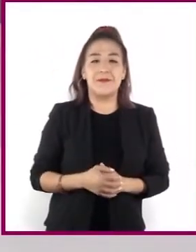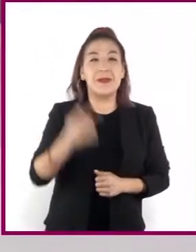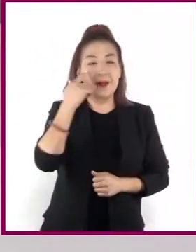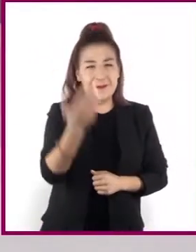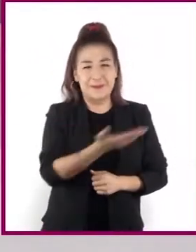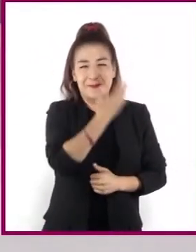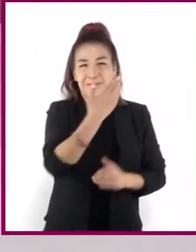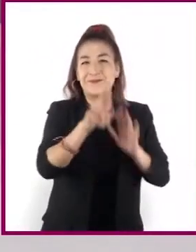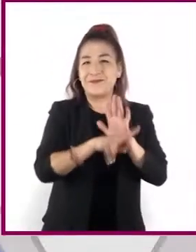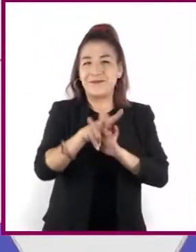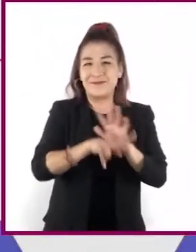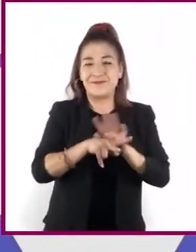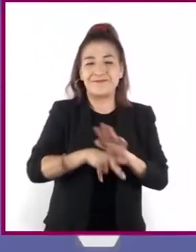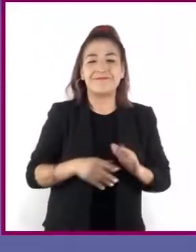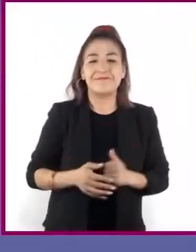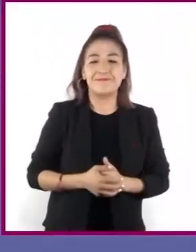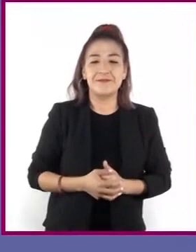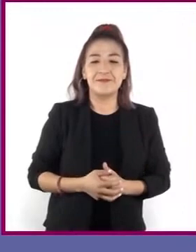¡Corre video!